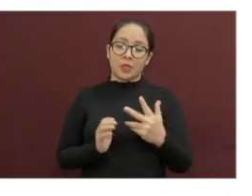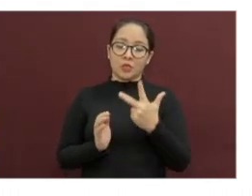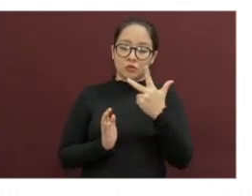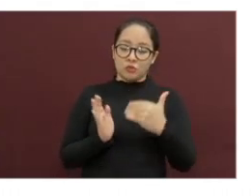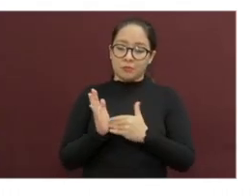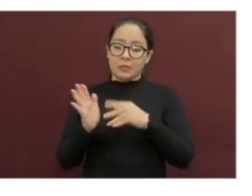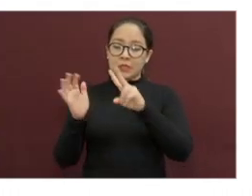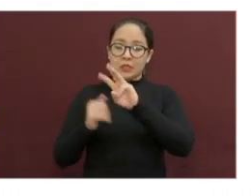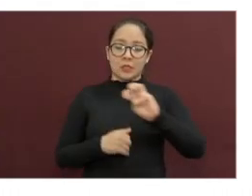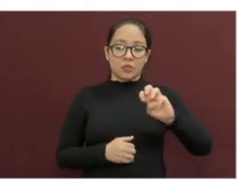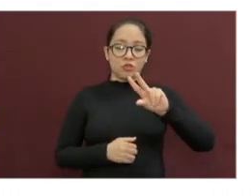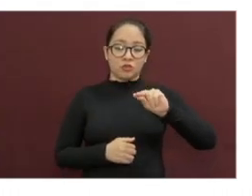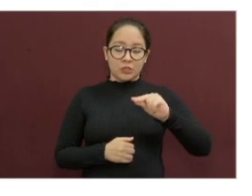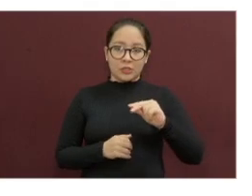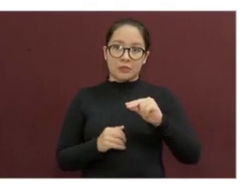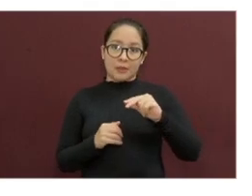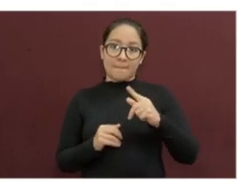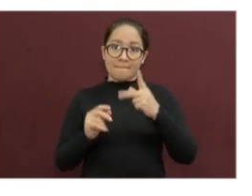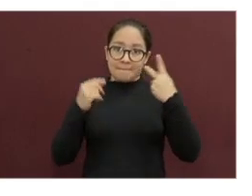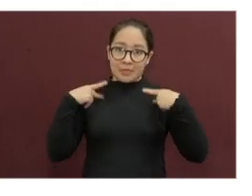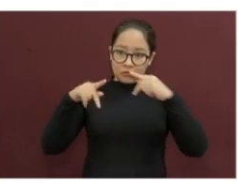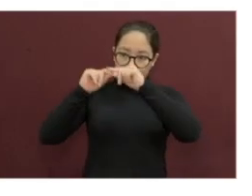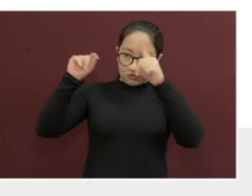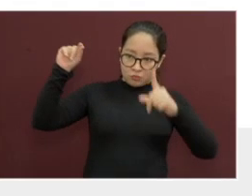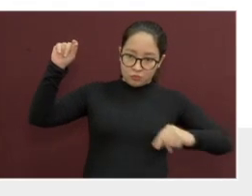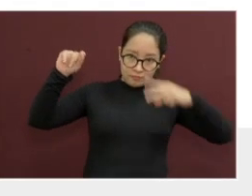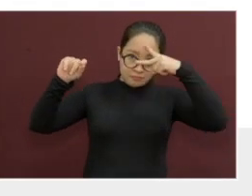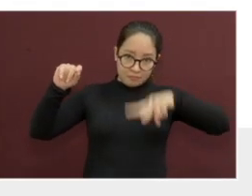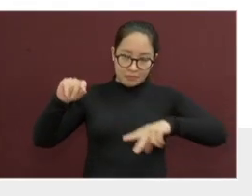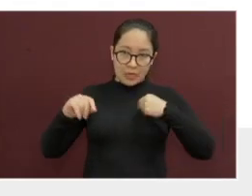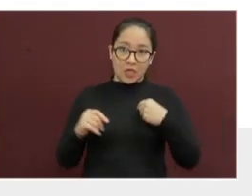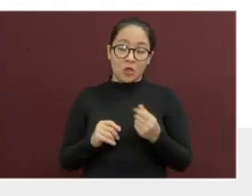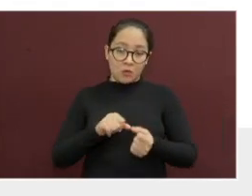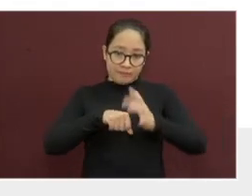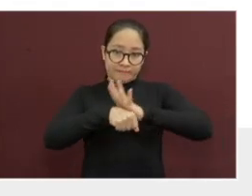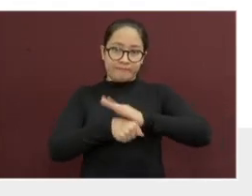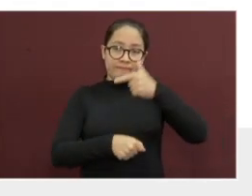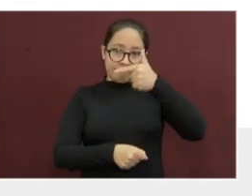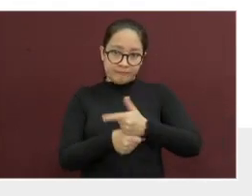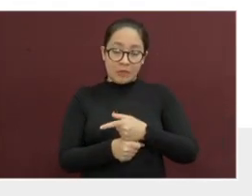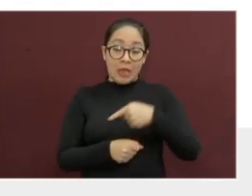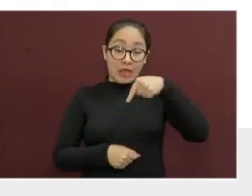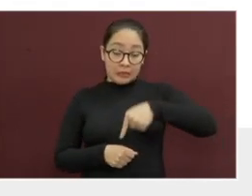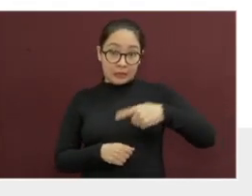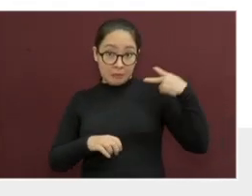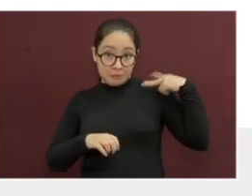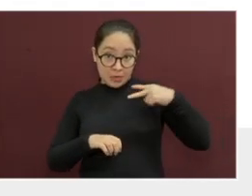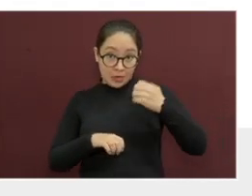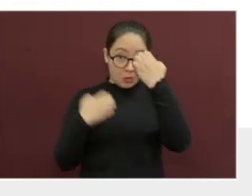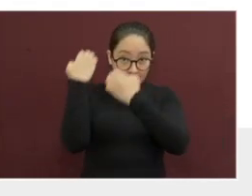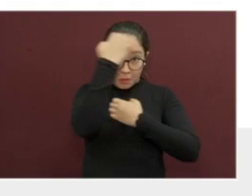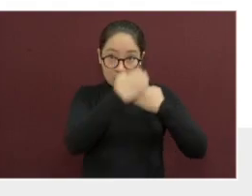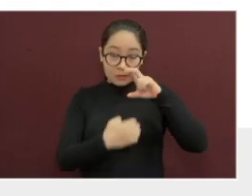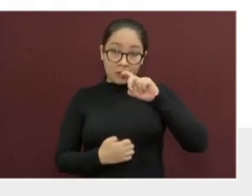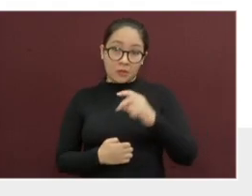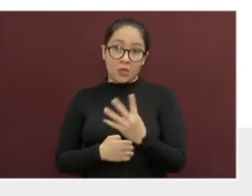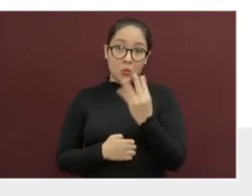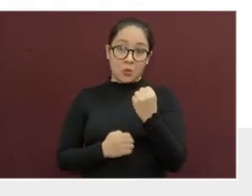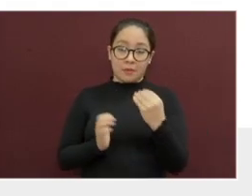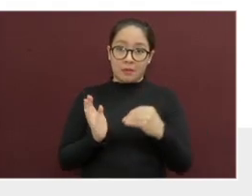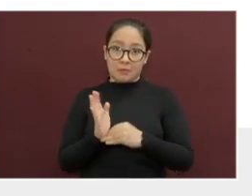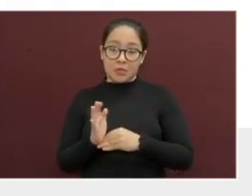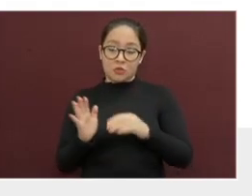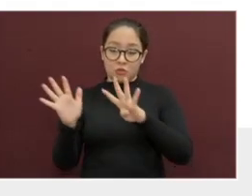casos positivos a kobe 19 en el estado se han estudiado 39 1921 con